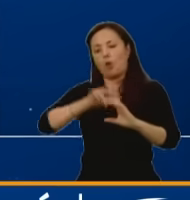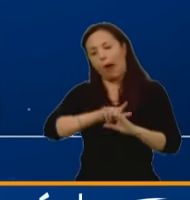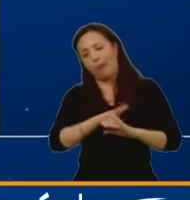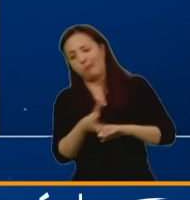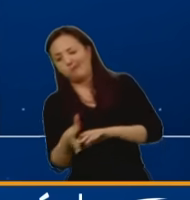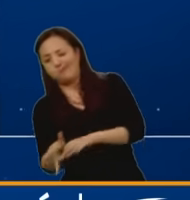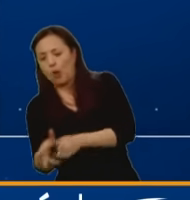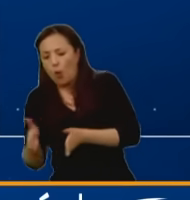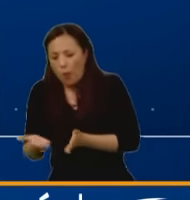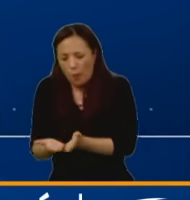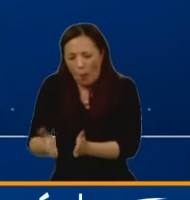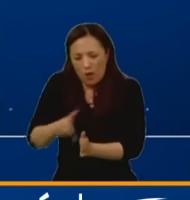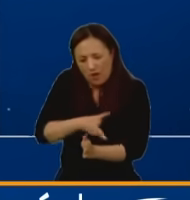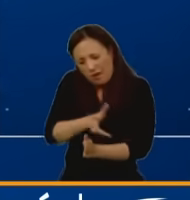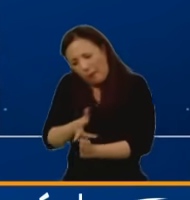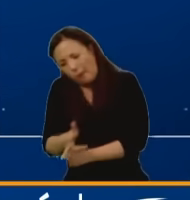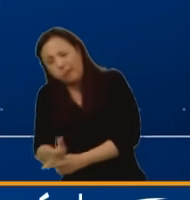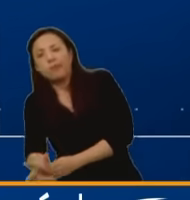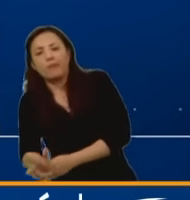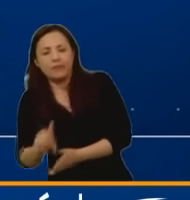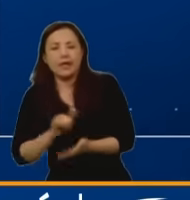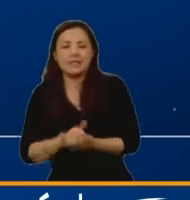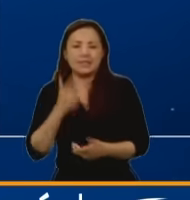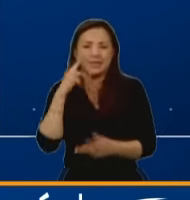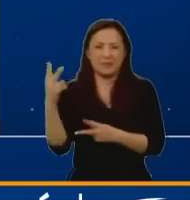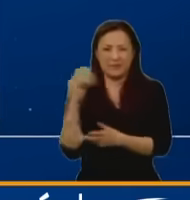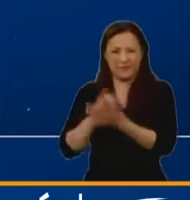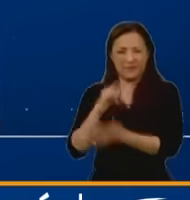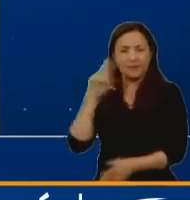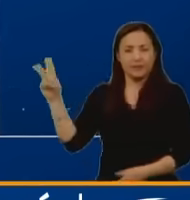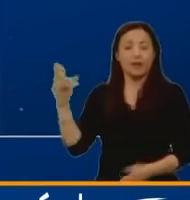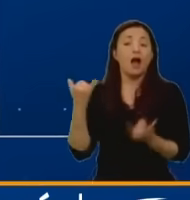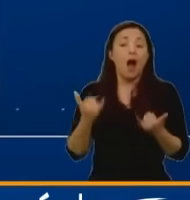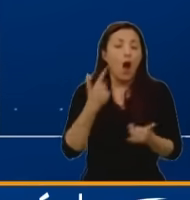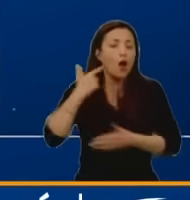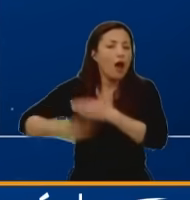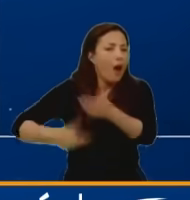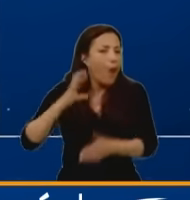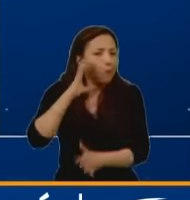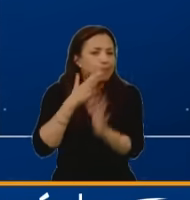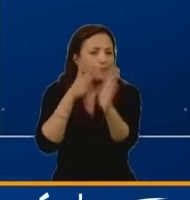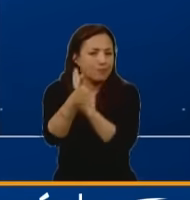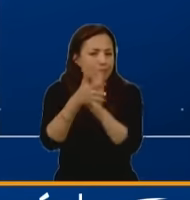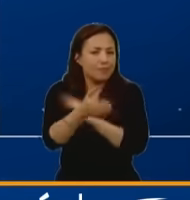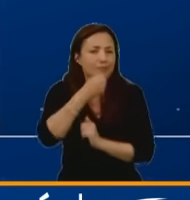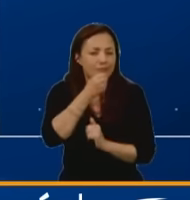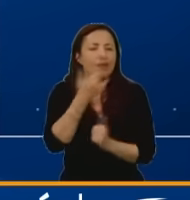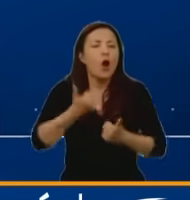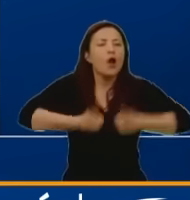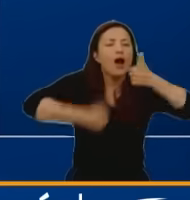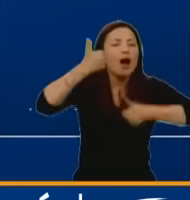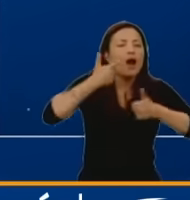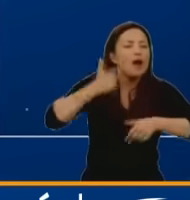observa en las imágenes. La información está en desarrollo y las autoridades se encuentran en el sector.